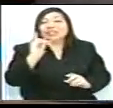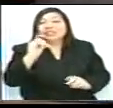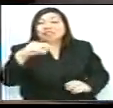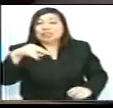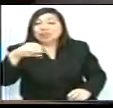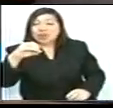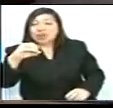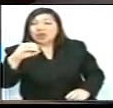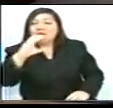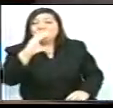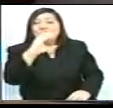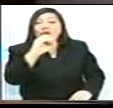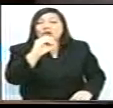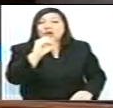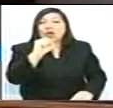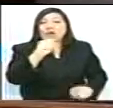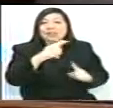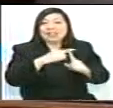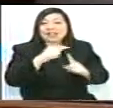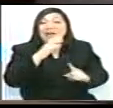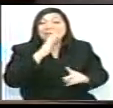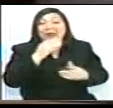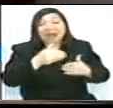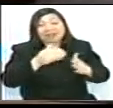momentánea. ¿No?